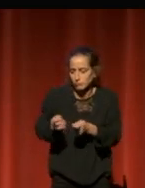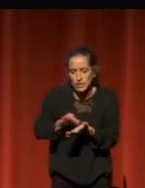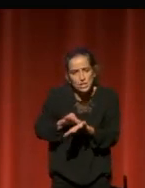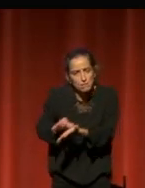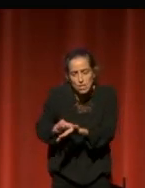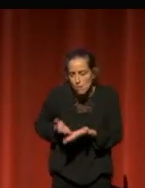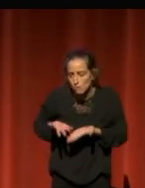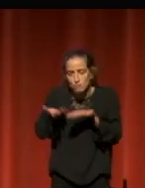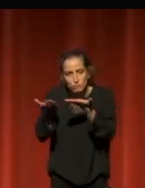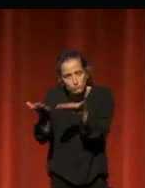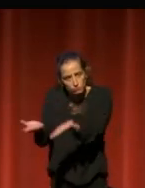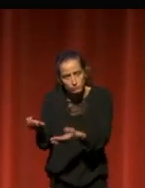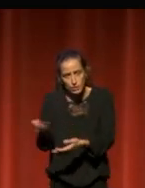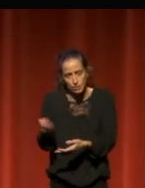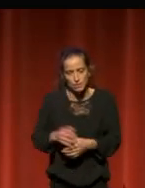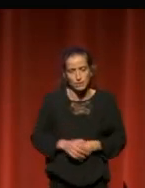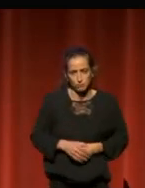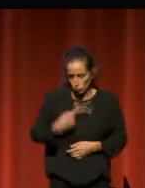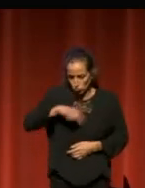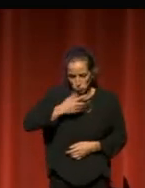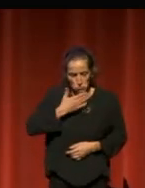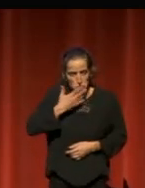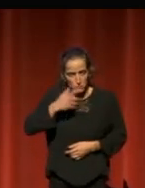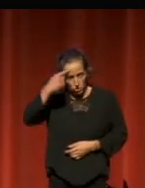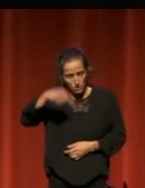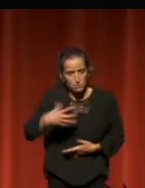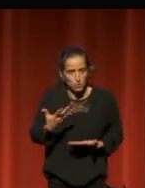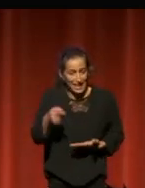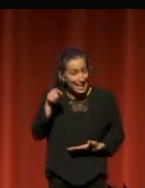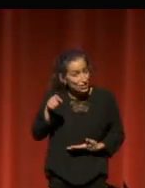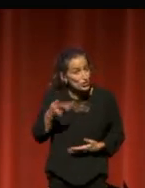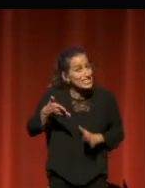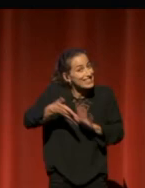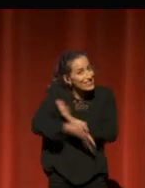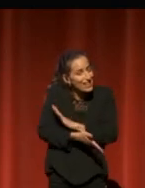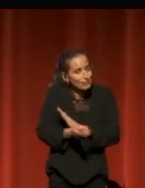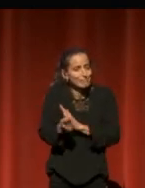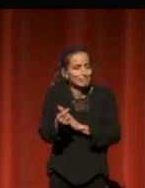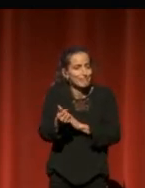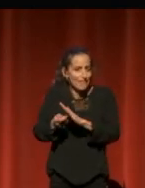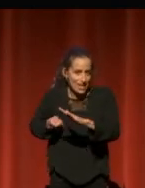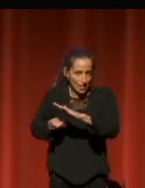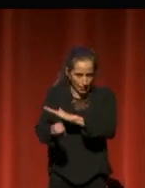conocemos. Y eso lleva financiación, esto es así.